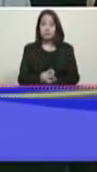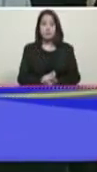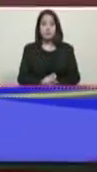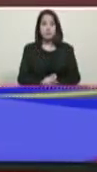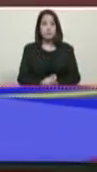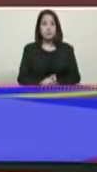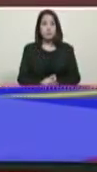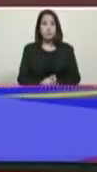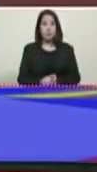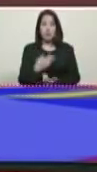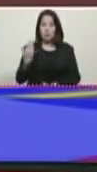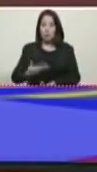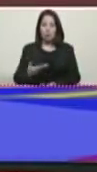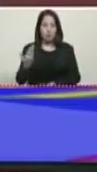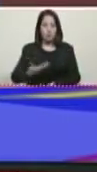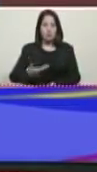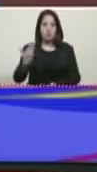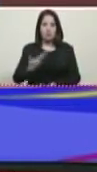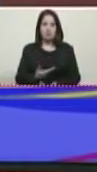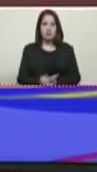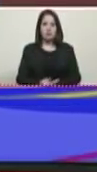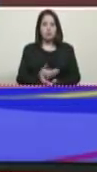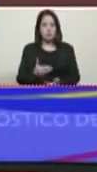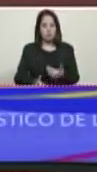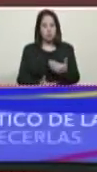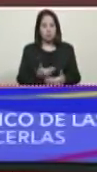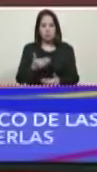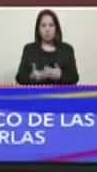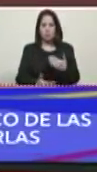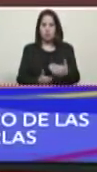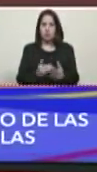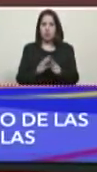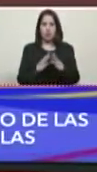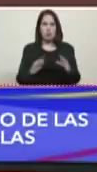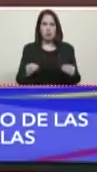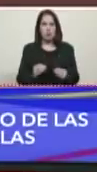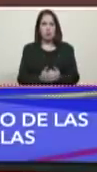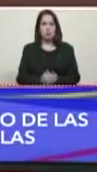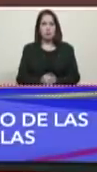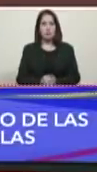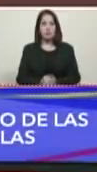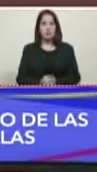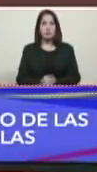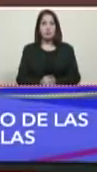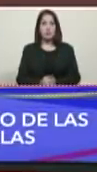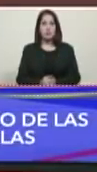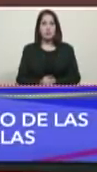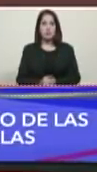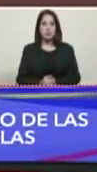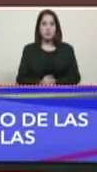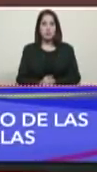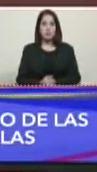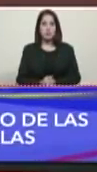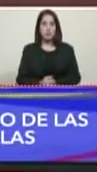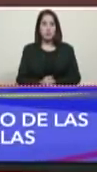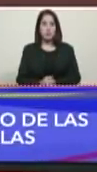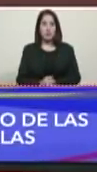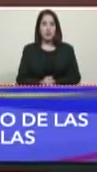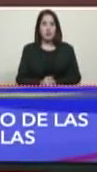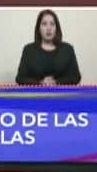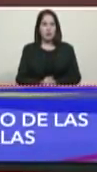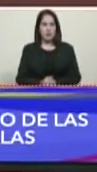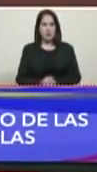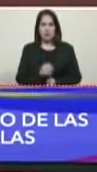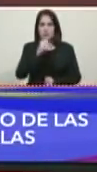es muy importante avanzar en todo esto vamos a entre otros objetivos